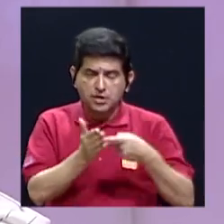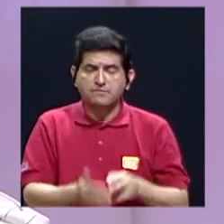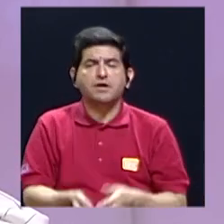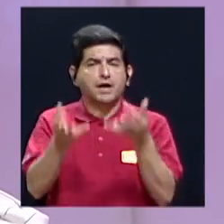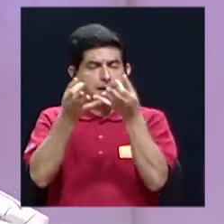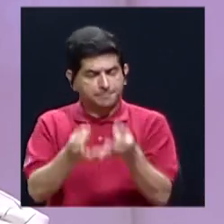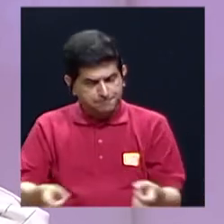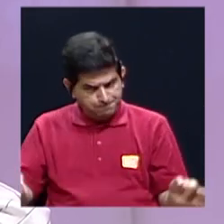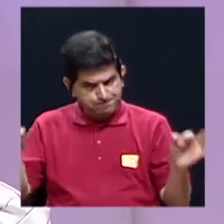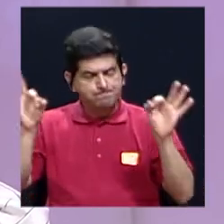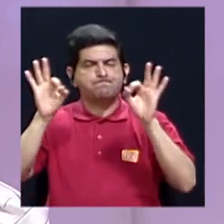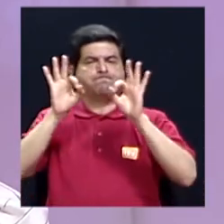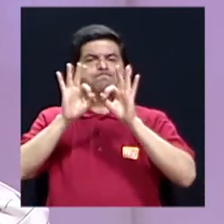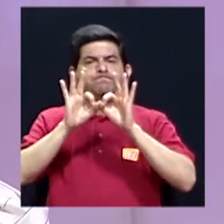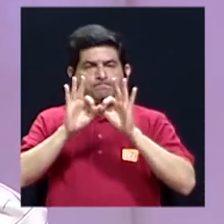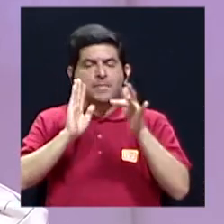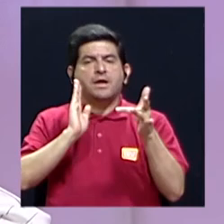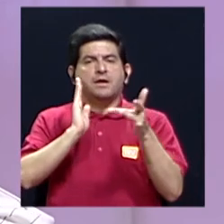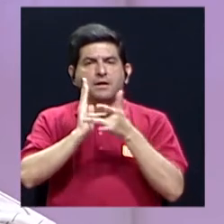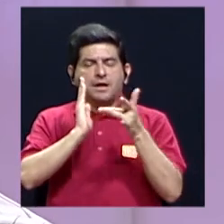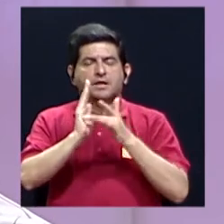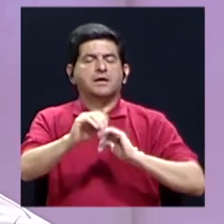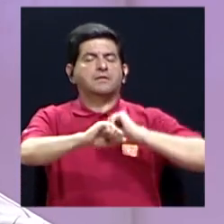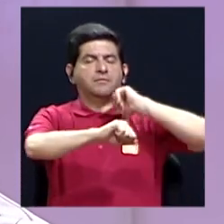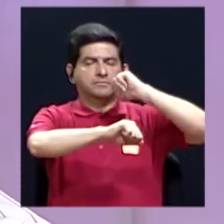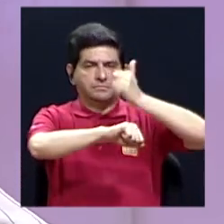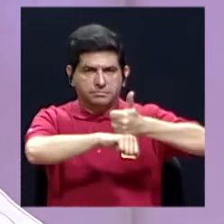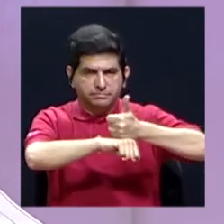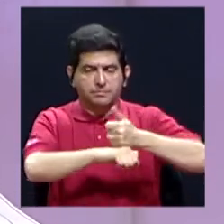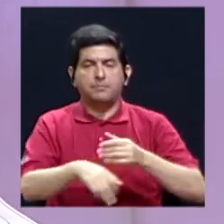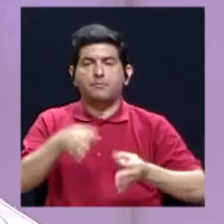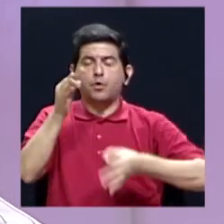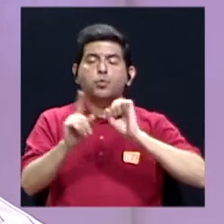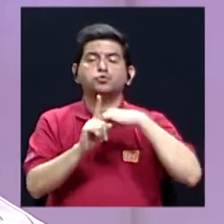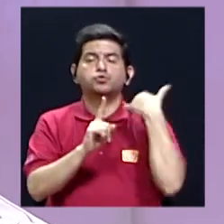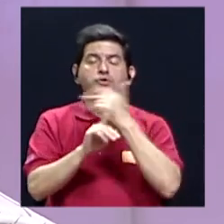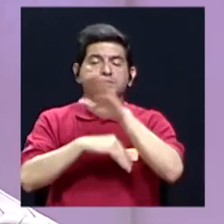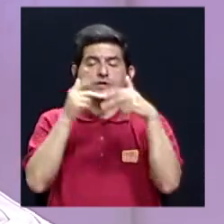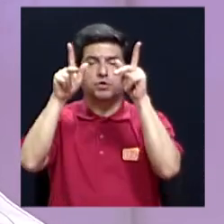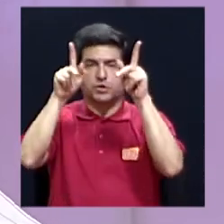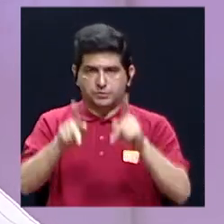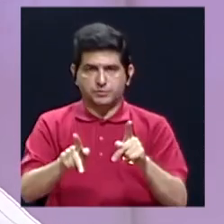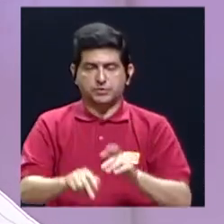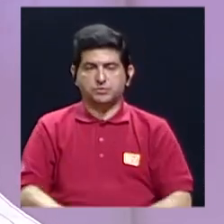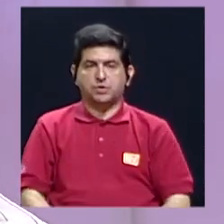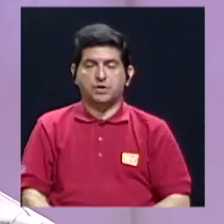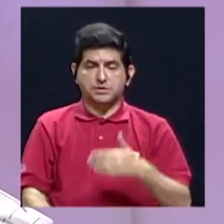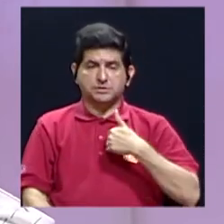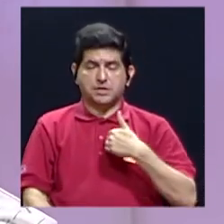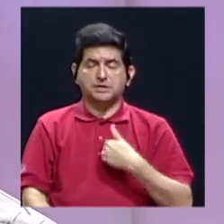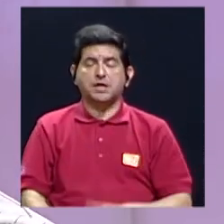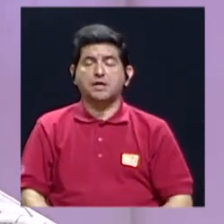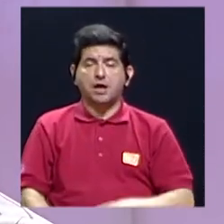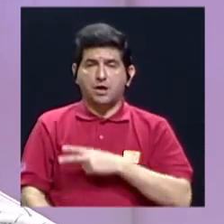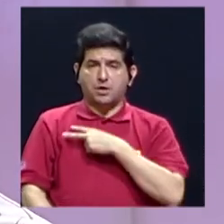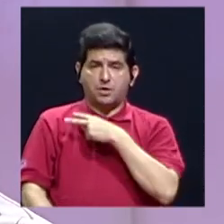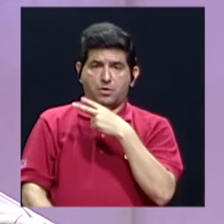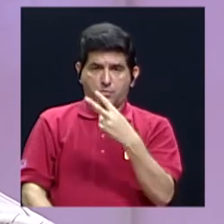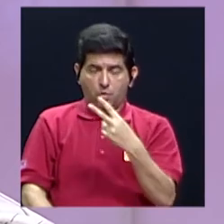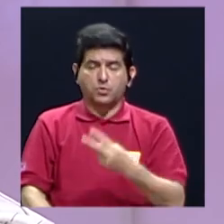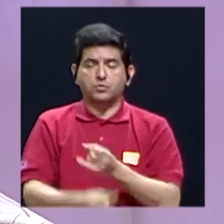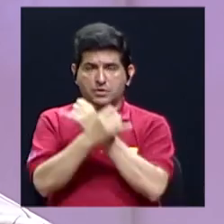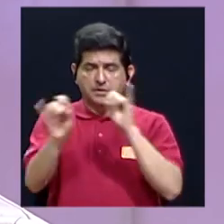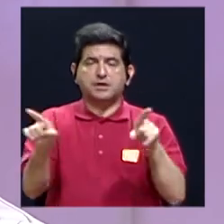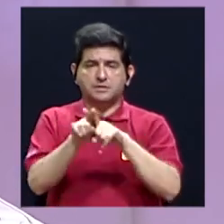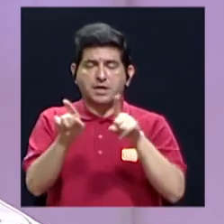absolutamente importante que la técnica sea instaurada por una justicia social de todas las personas que con autonomía de la voluntad también tienen derecho